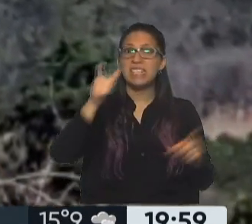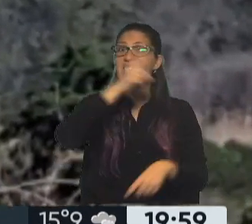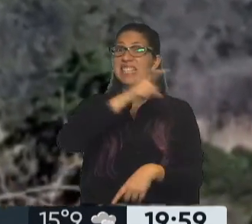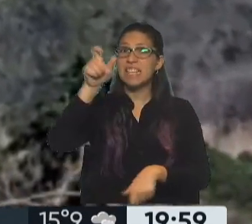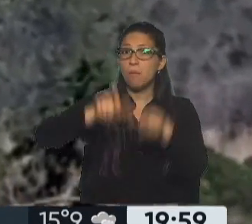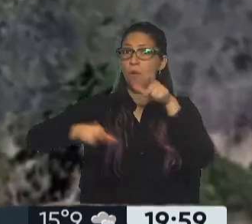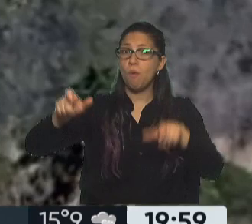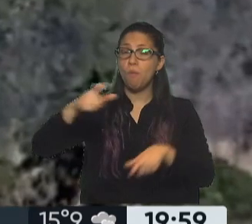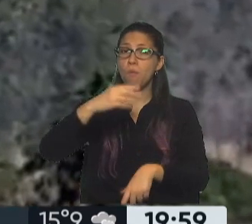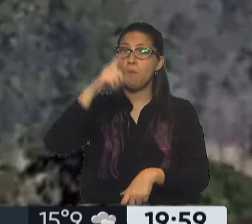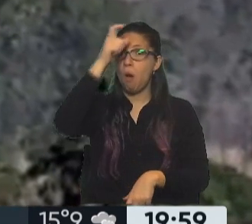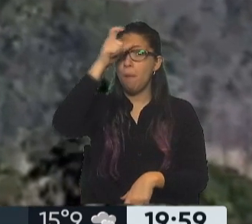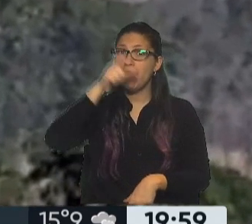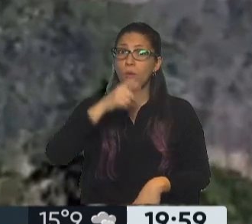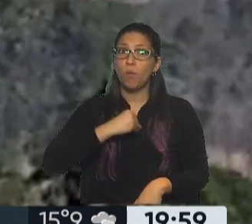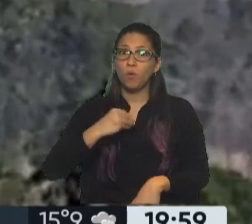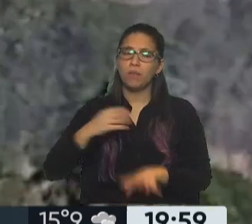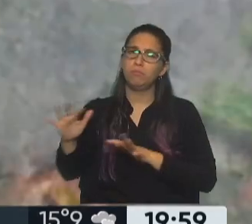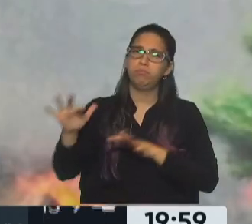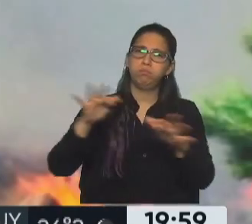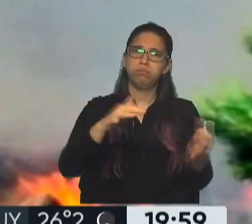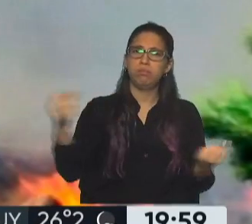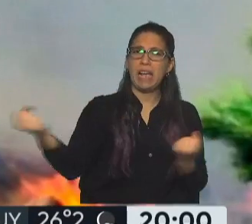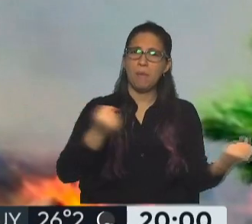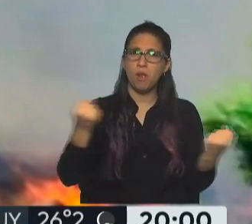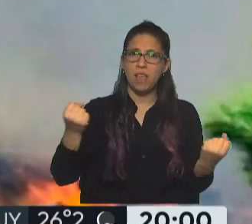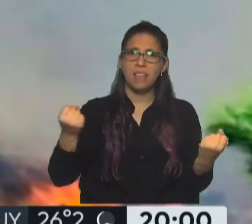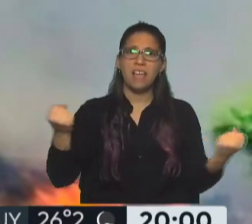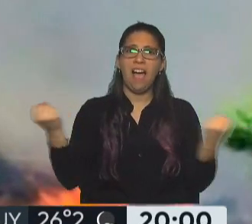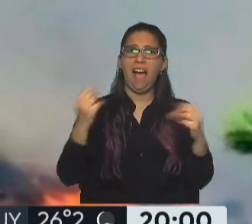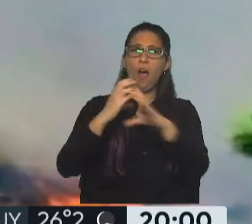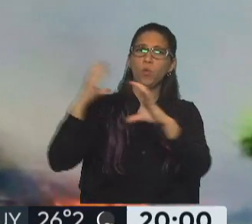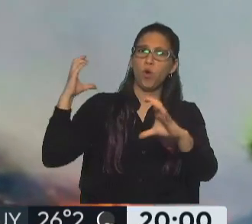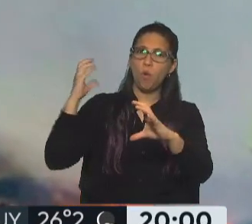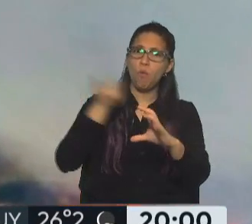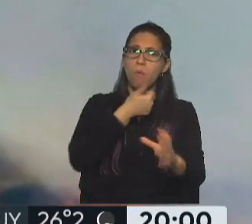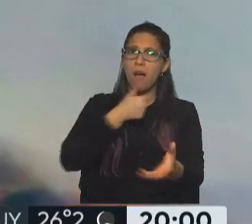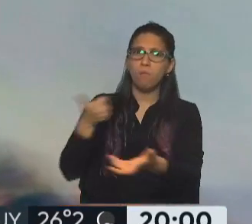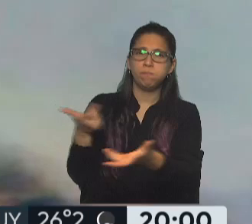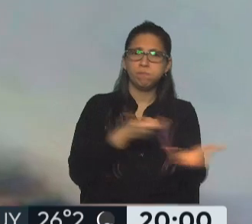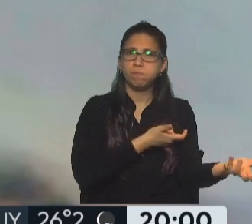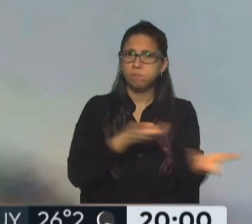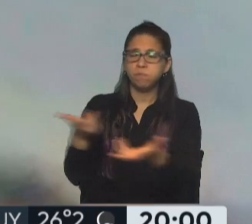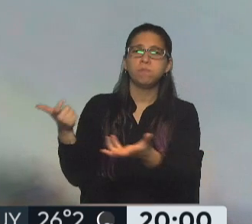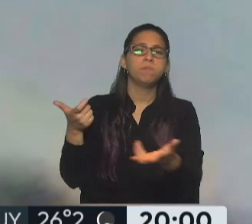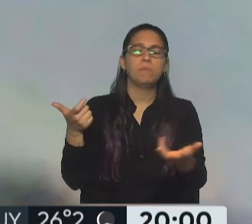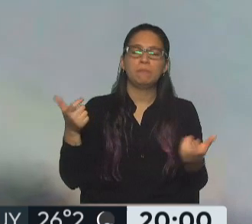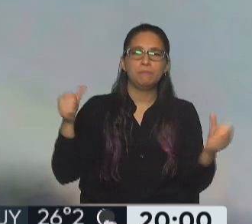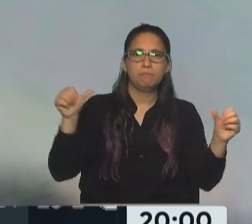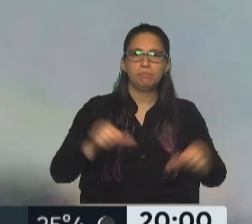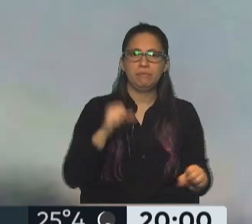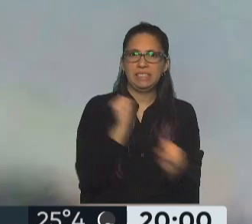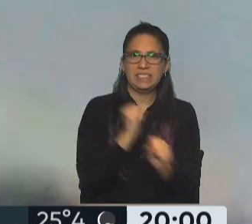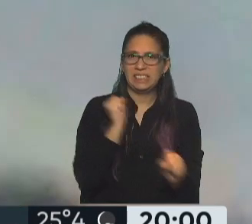trabajan en este momento en el sitio con camionetas, una autobomba y un camión cisterna. Minutos después de las